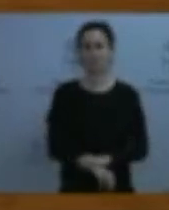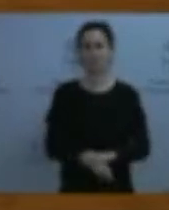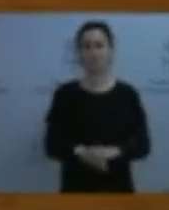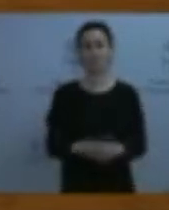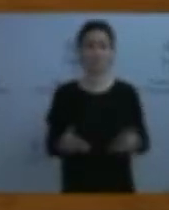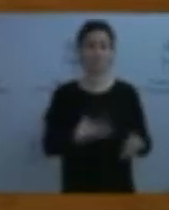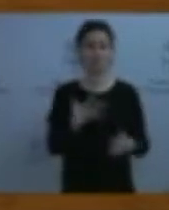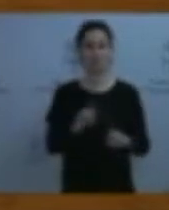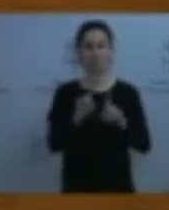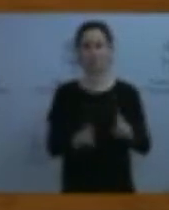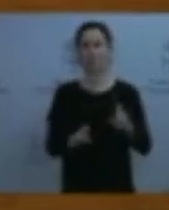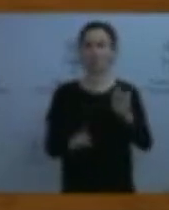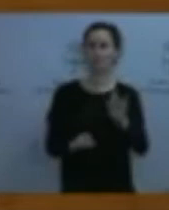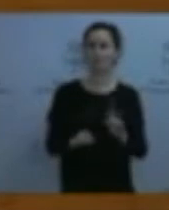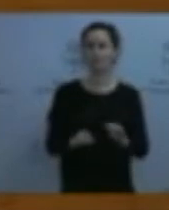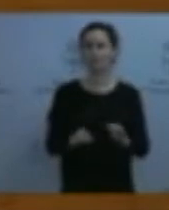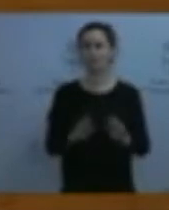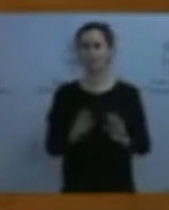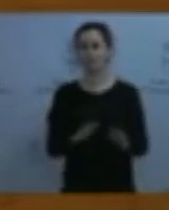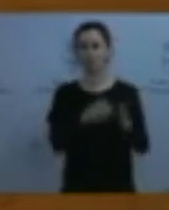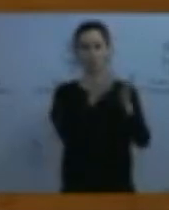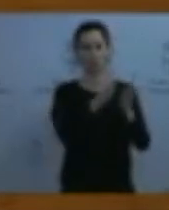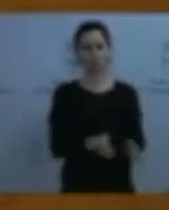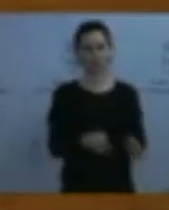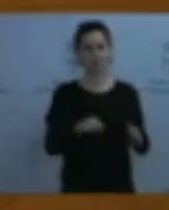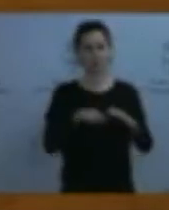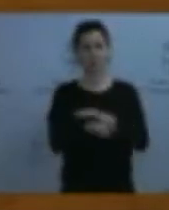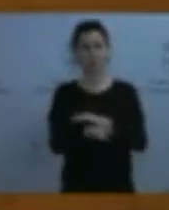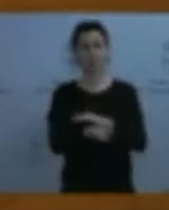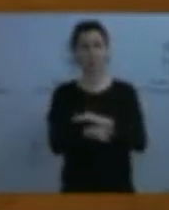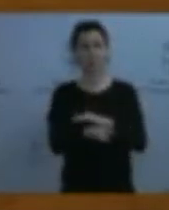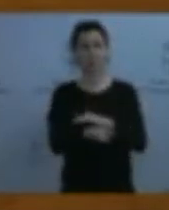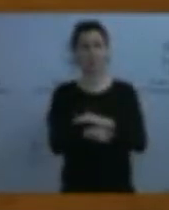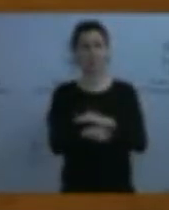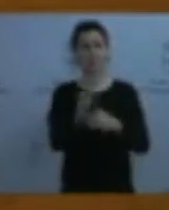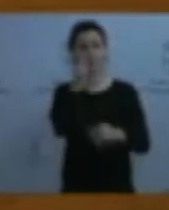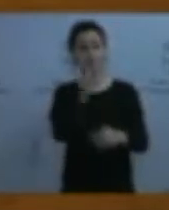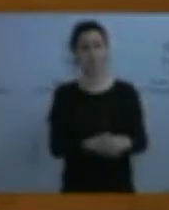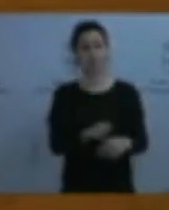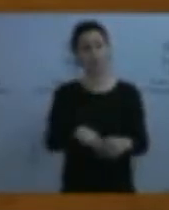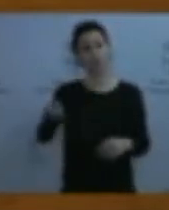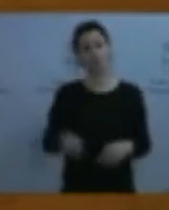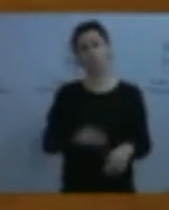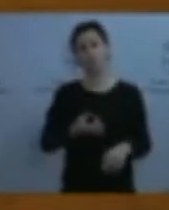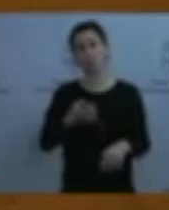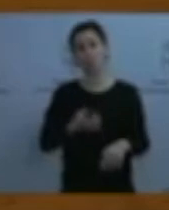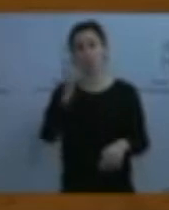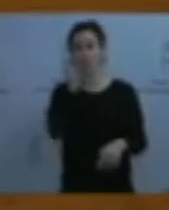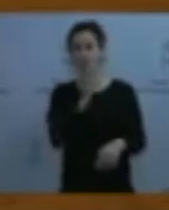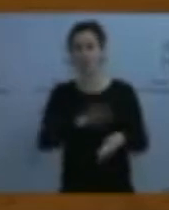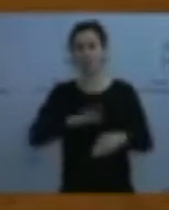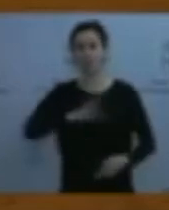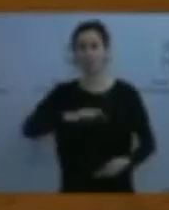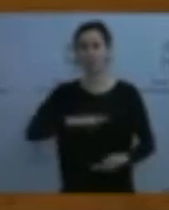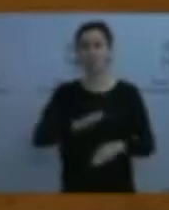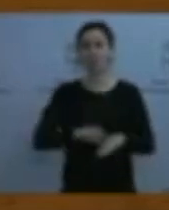Tal vez, pero ustedes, la gestora de Javier Fernández, puso a Mariano Rajoy en la Moncloa y tienen alguna capacidad para mantenerlo,